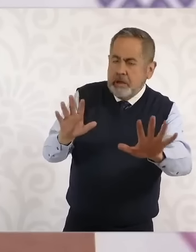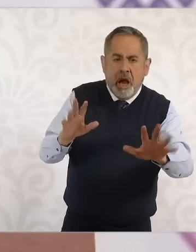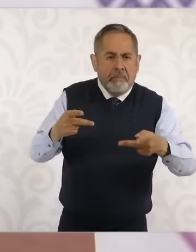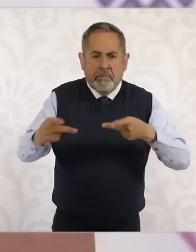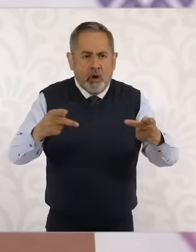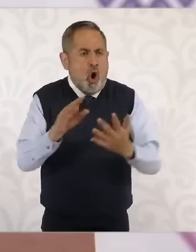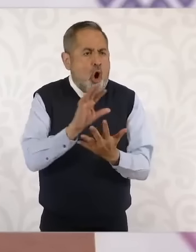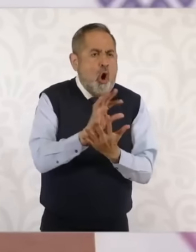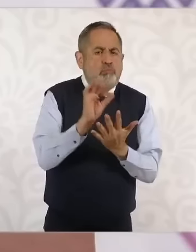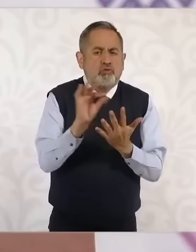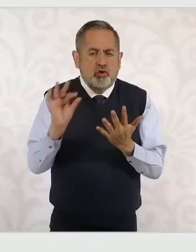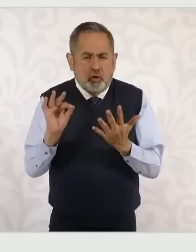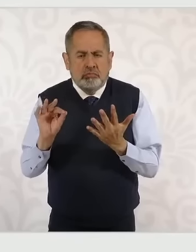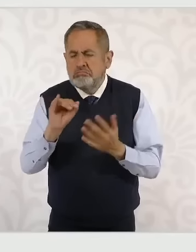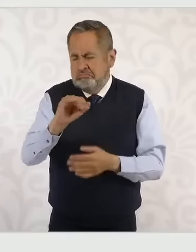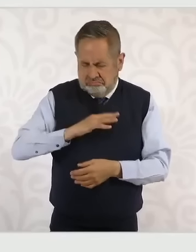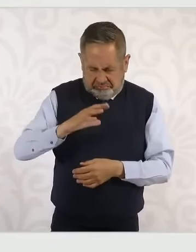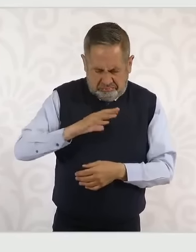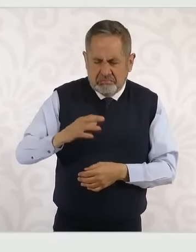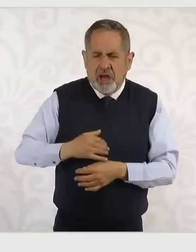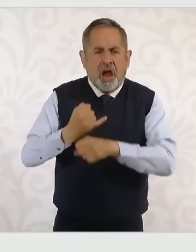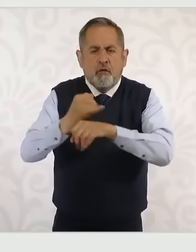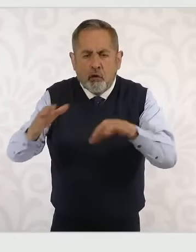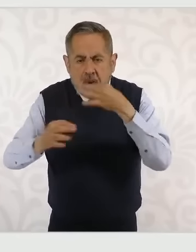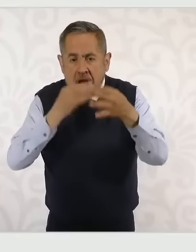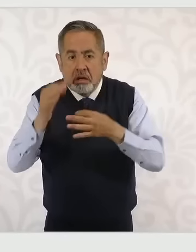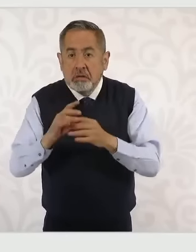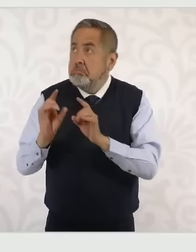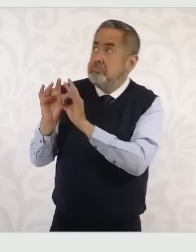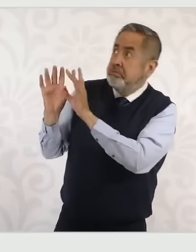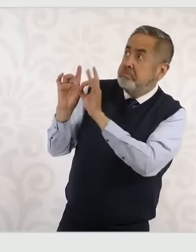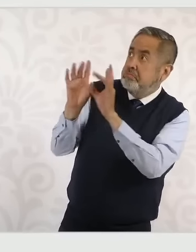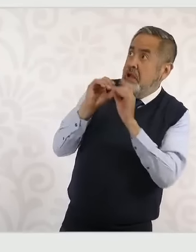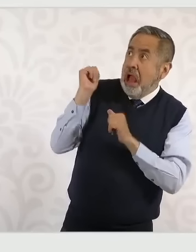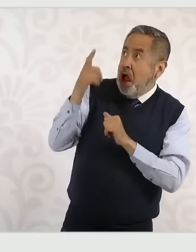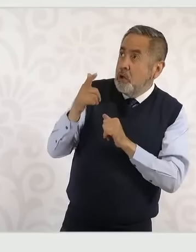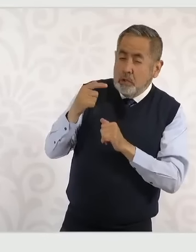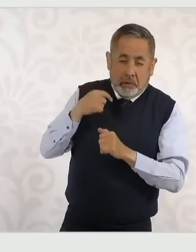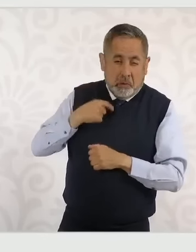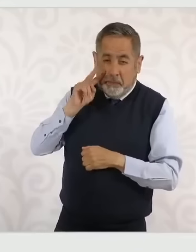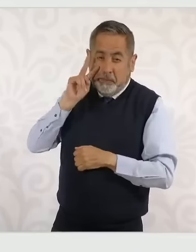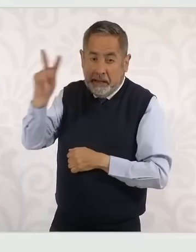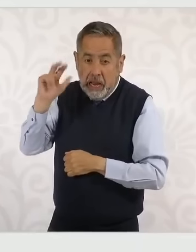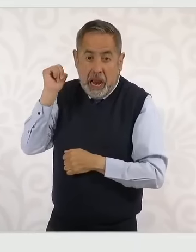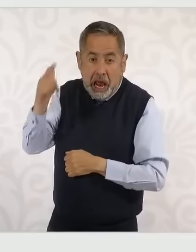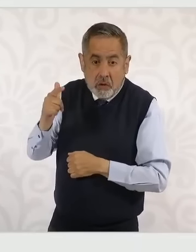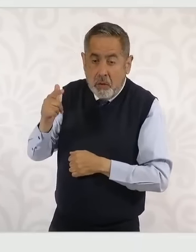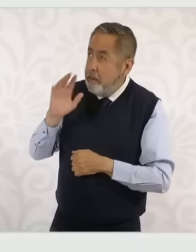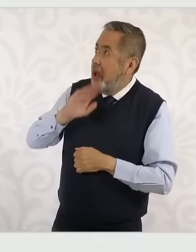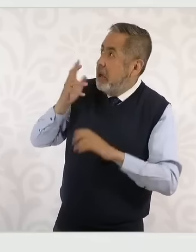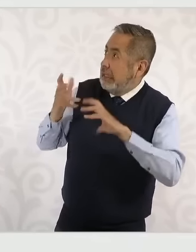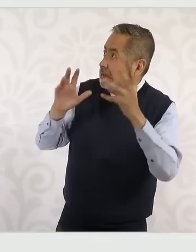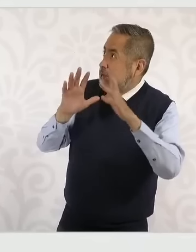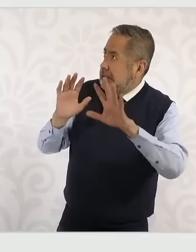distintas alternativas y estar informando en caso de que veamos, si es que así lo vemos, una condición